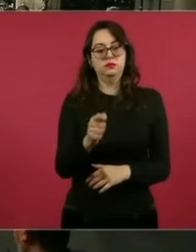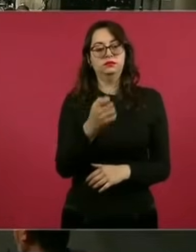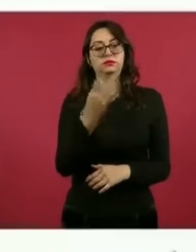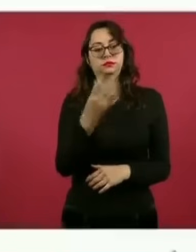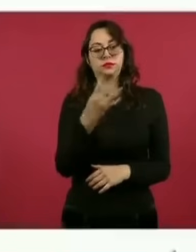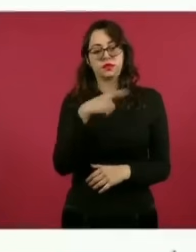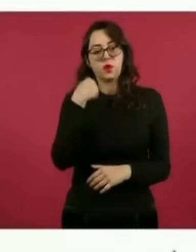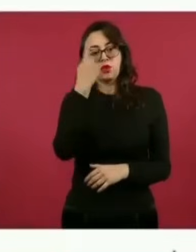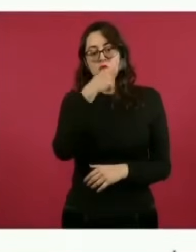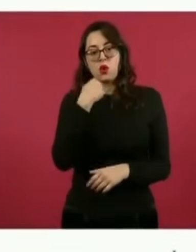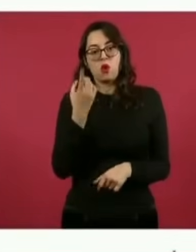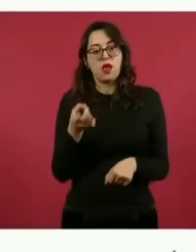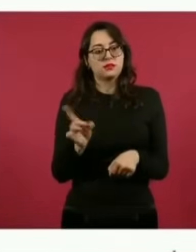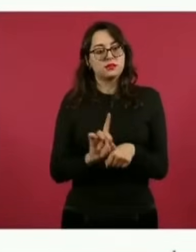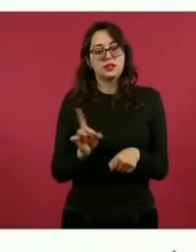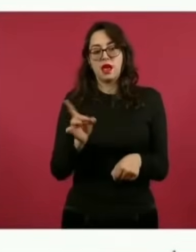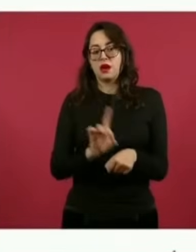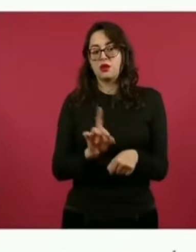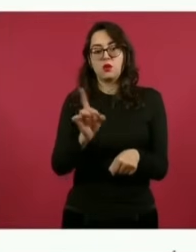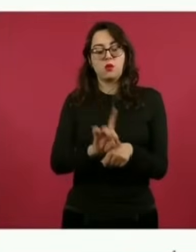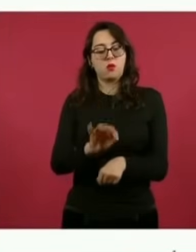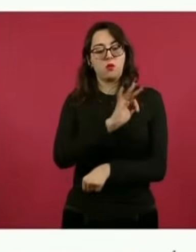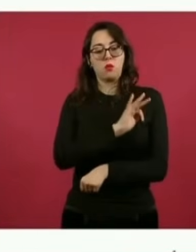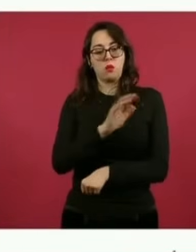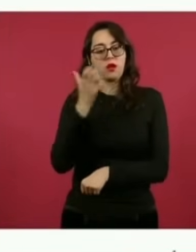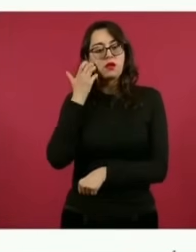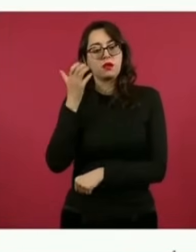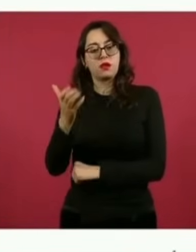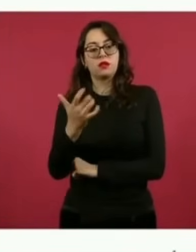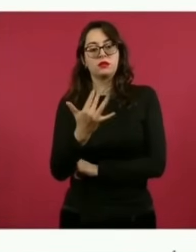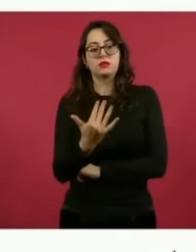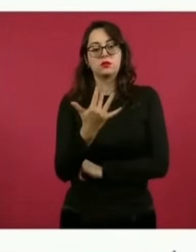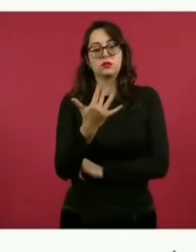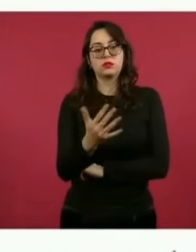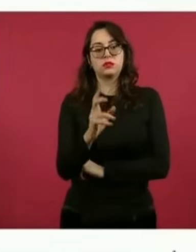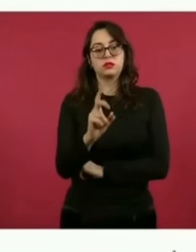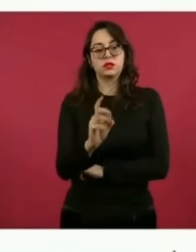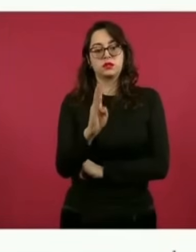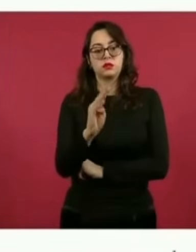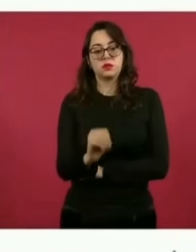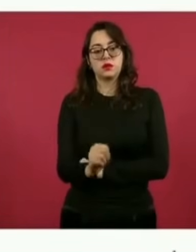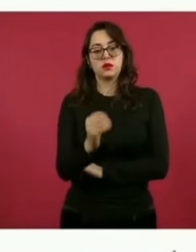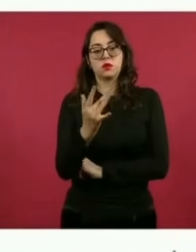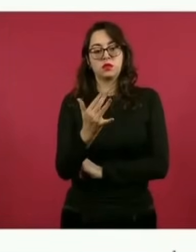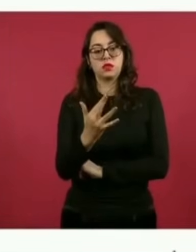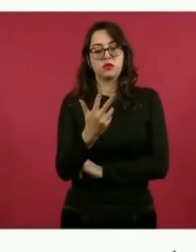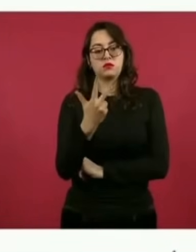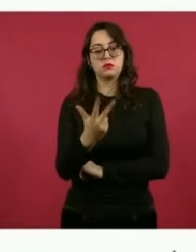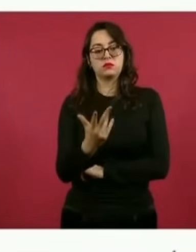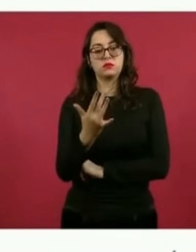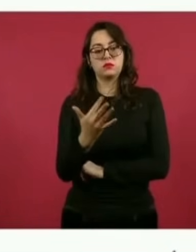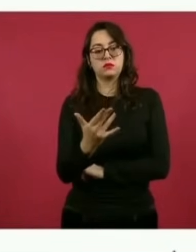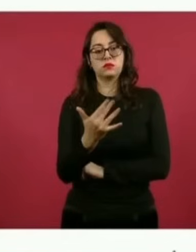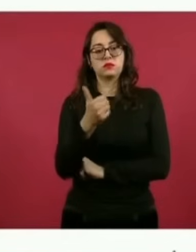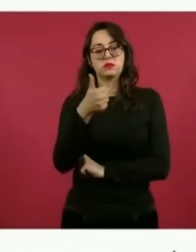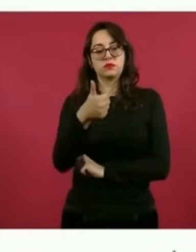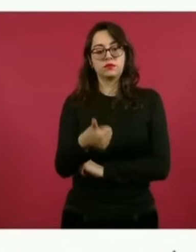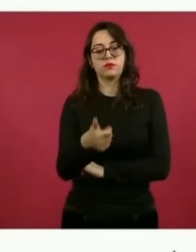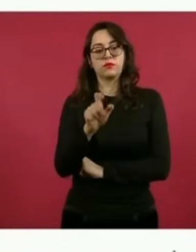24 horas los 7 días de la semana, que es el 55 39